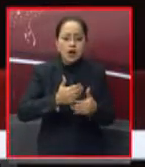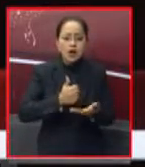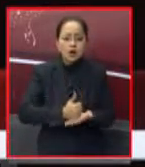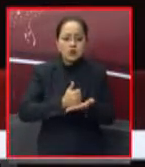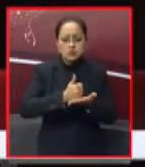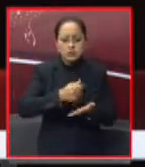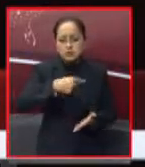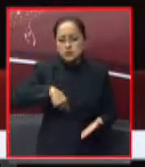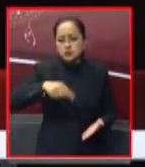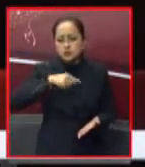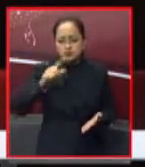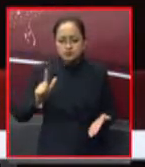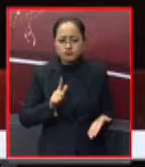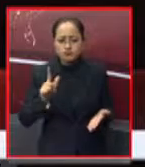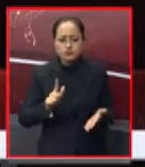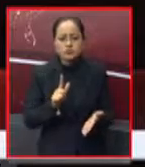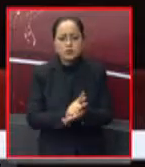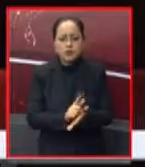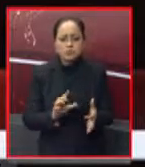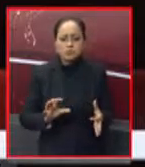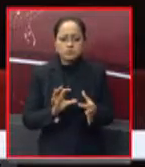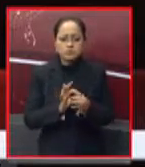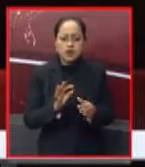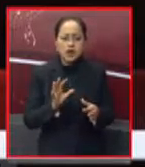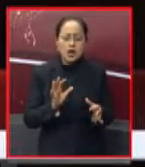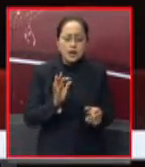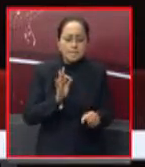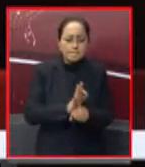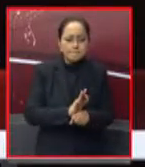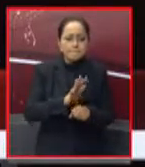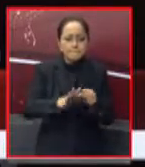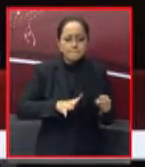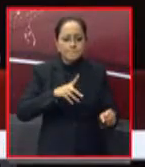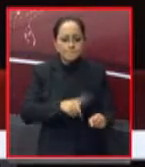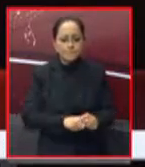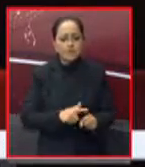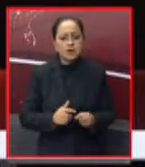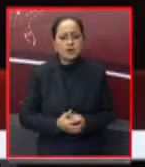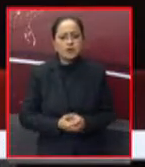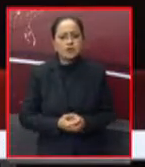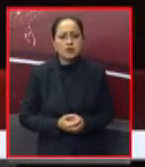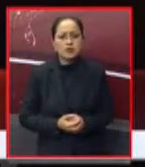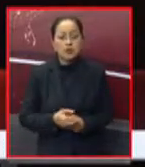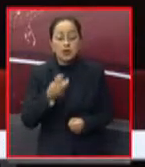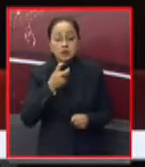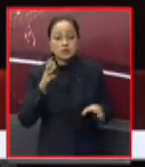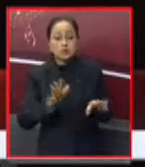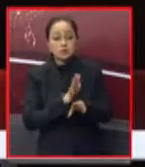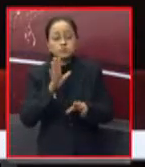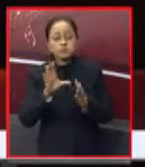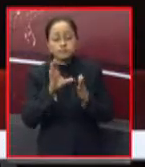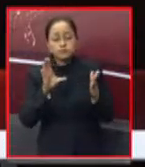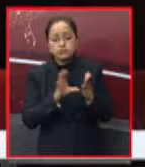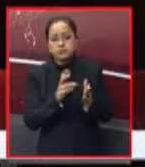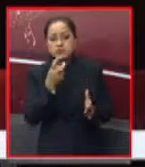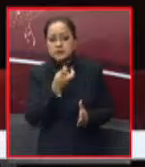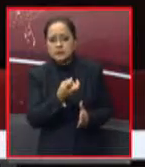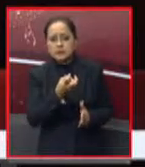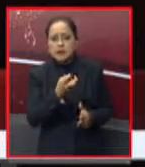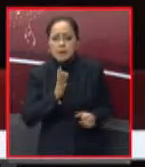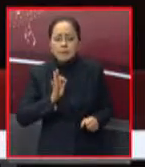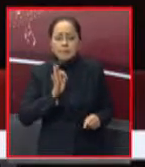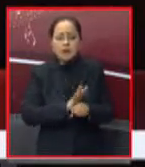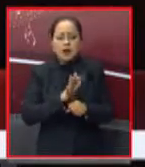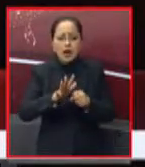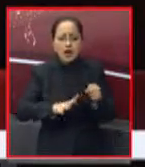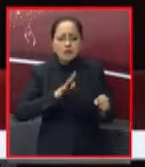Congreso para legislar en pro del bienestar animal. Esta reforma plantea la protección animal